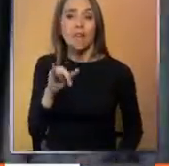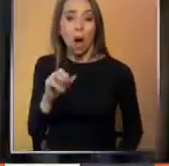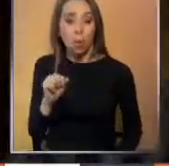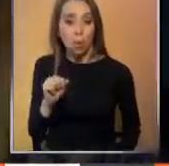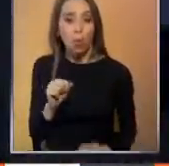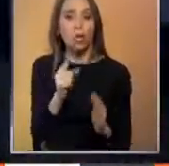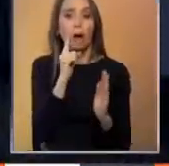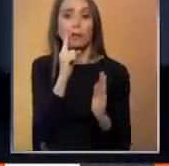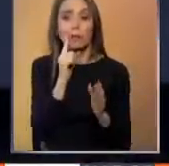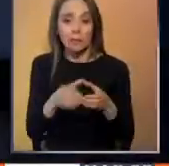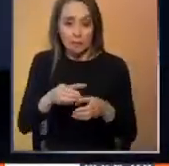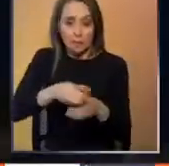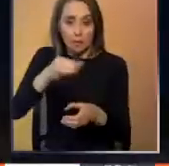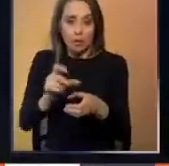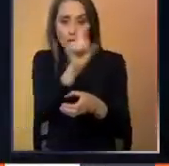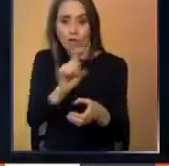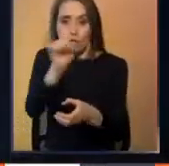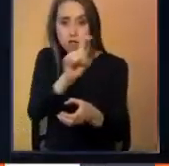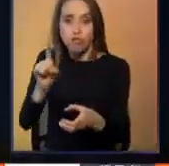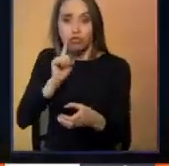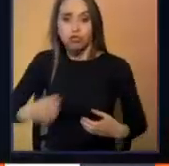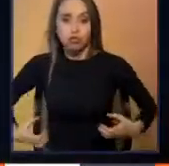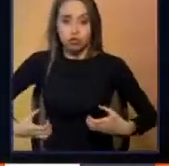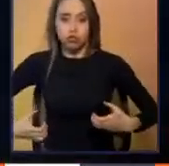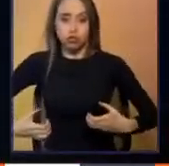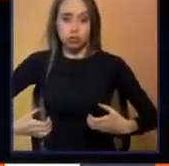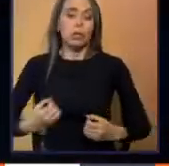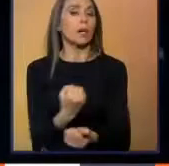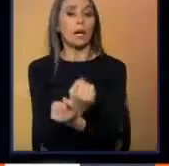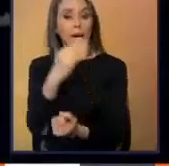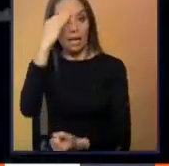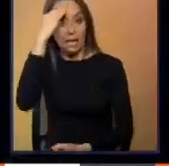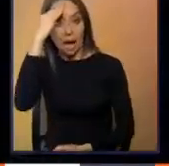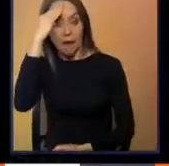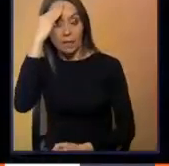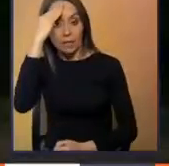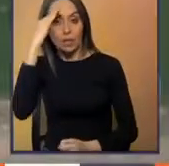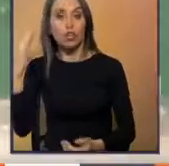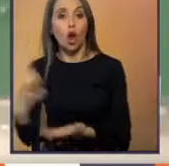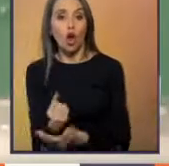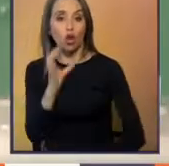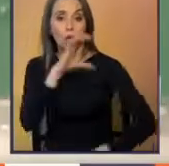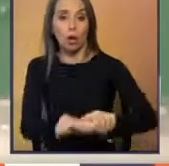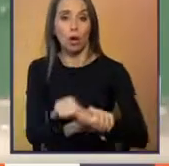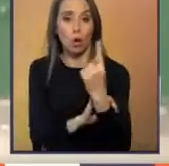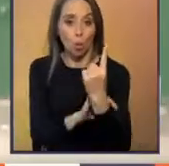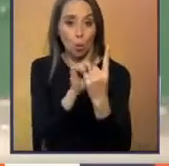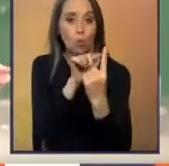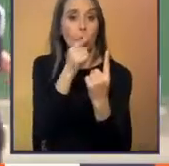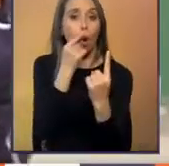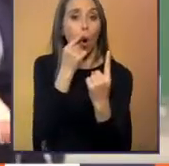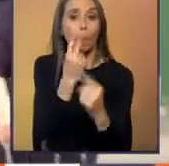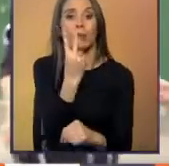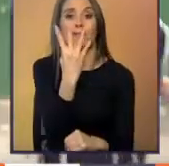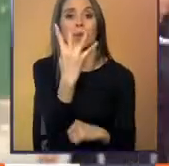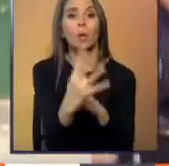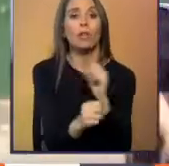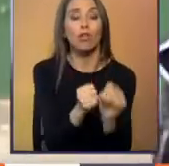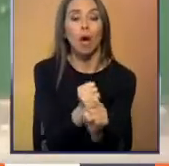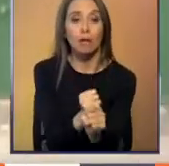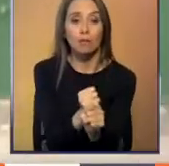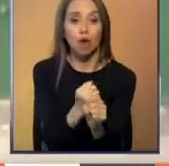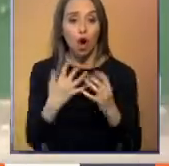poder mantenía elementos para realizar los rayados. Carabineros logra la detención de un individuo de 24 años, el cual dentro